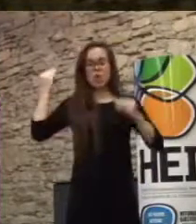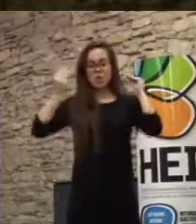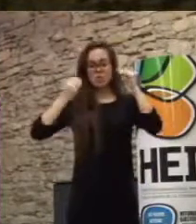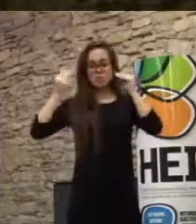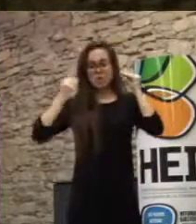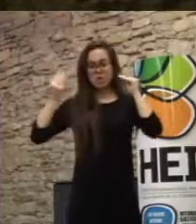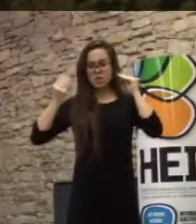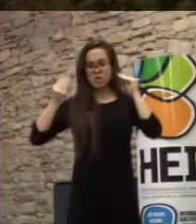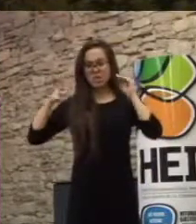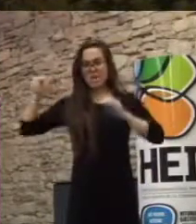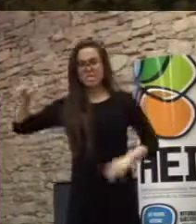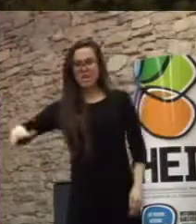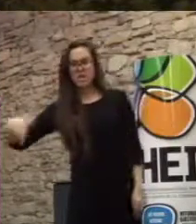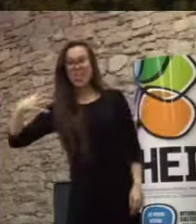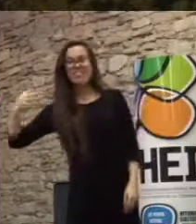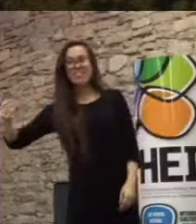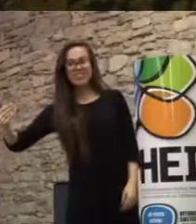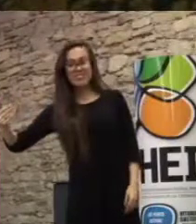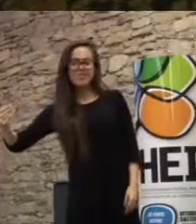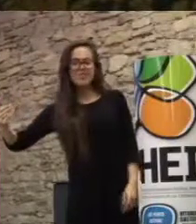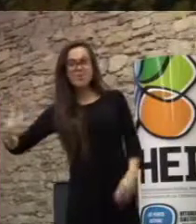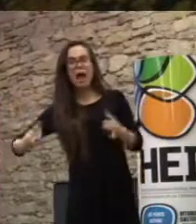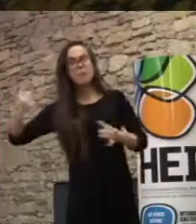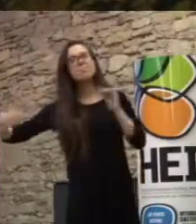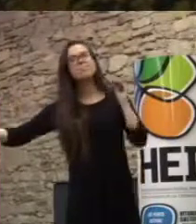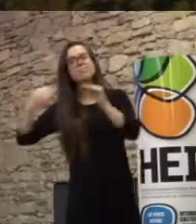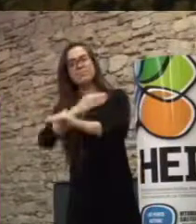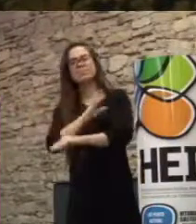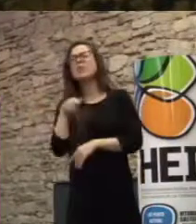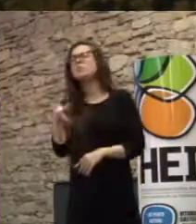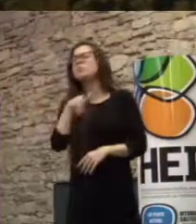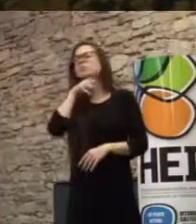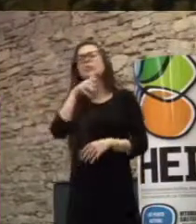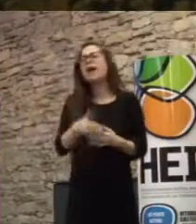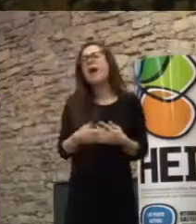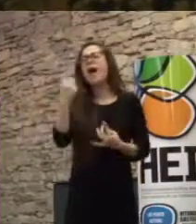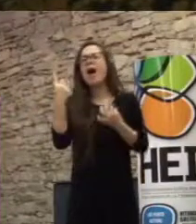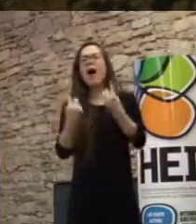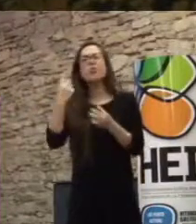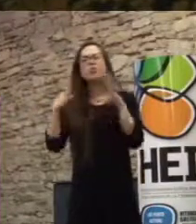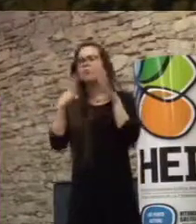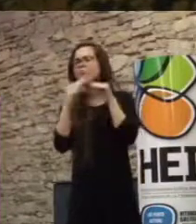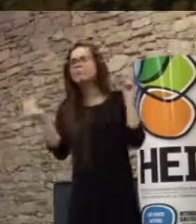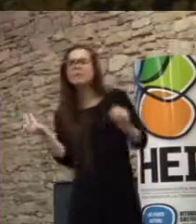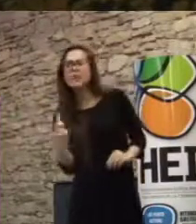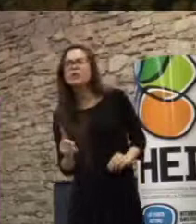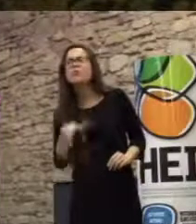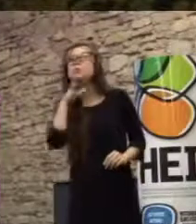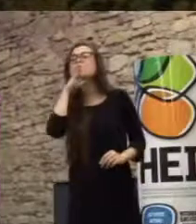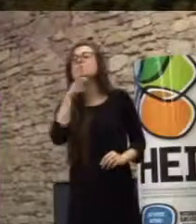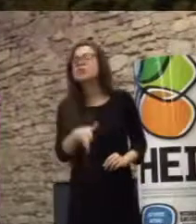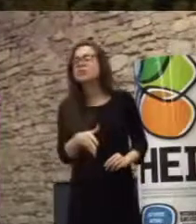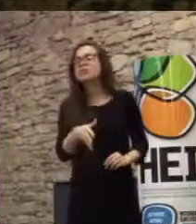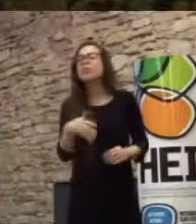persona hay un ligero viaje por ahí ahora podemos empezar a entender por qué unos no se entienden otros no se entienden y podemos digamos dificultar